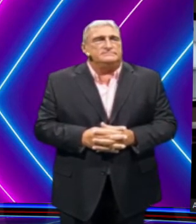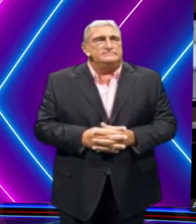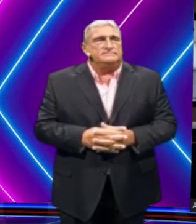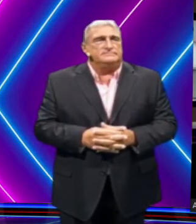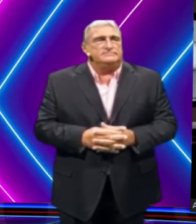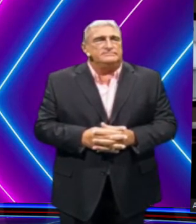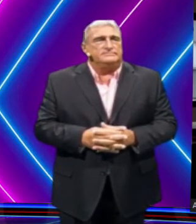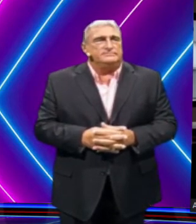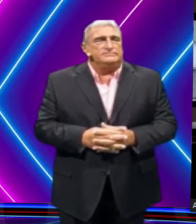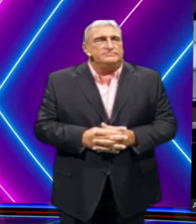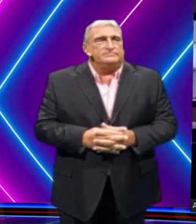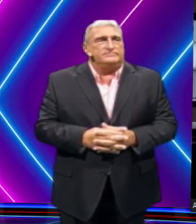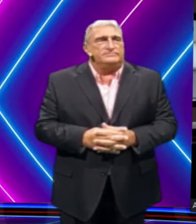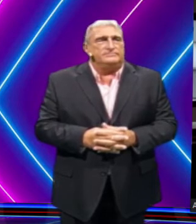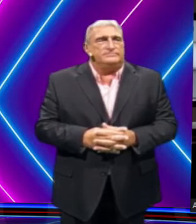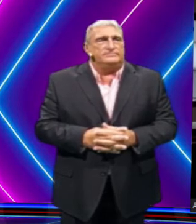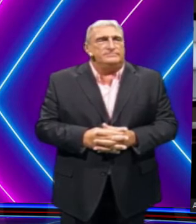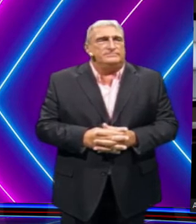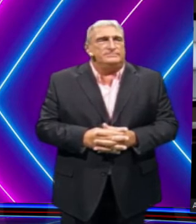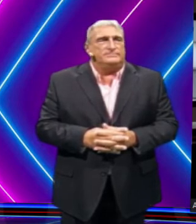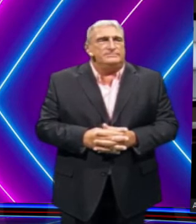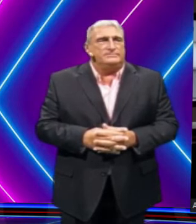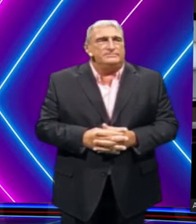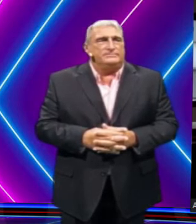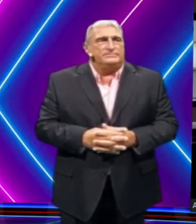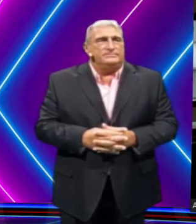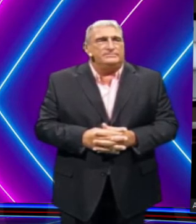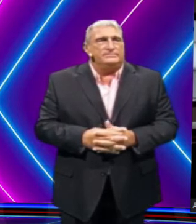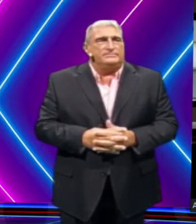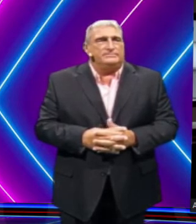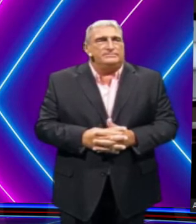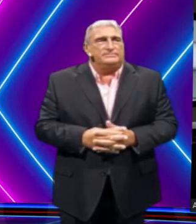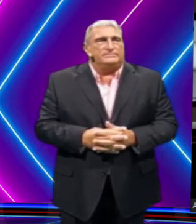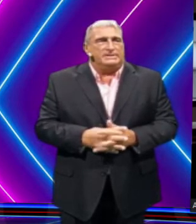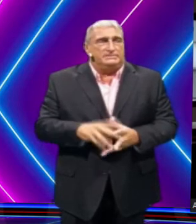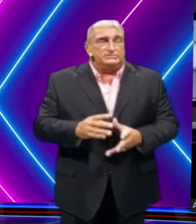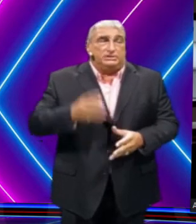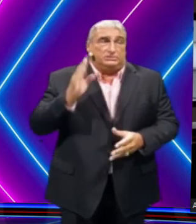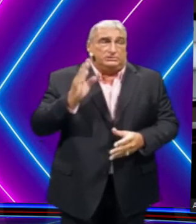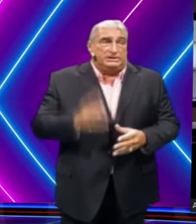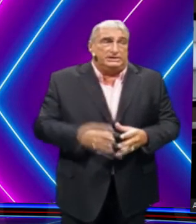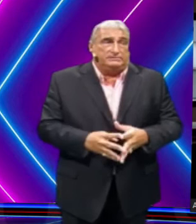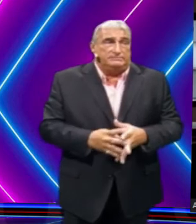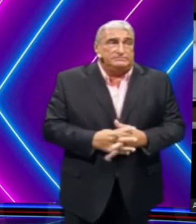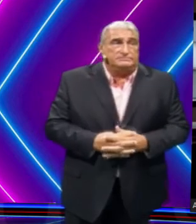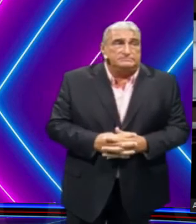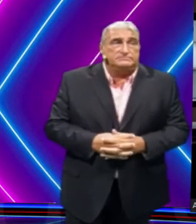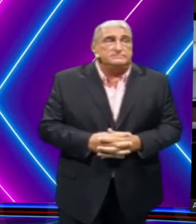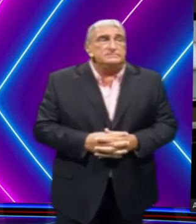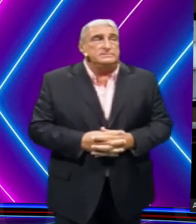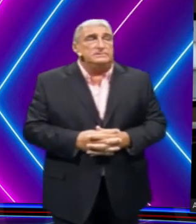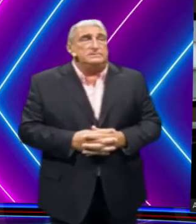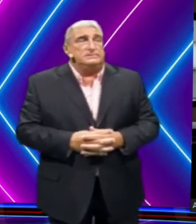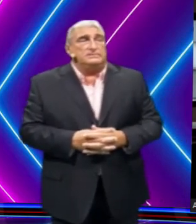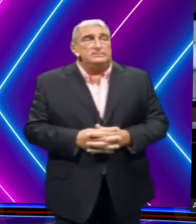Está titulado El dólar a 180 pesos no es razonable. Va y va subiendo el dólar ahí, ¿eh?